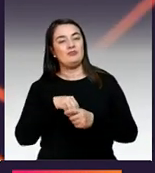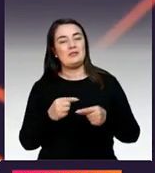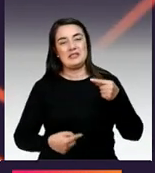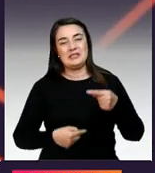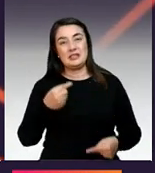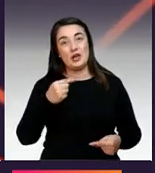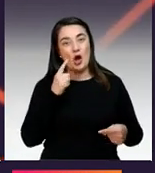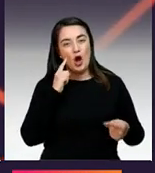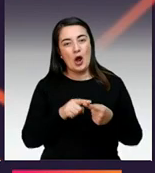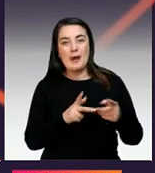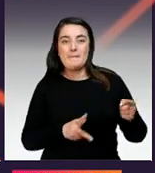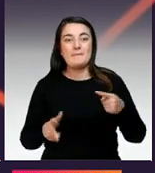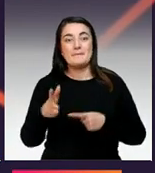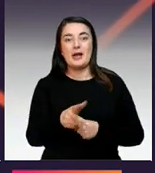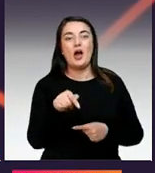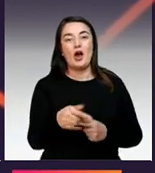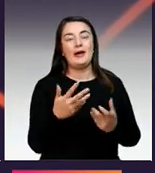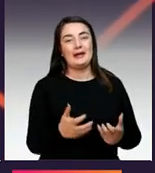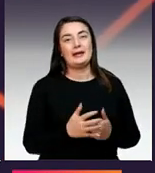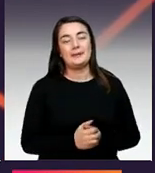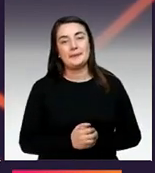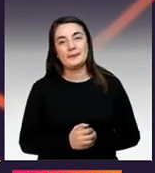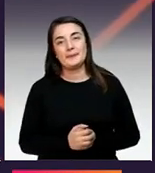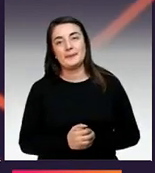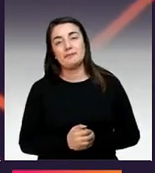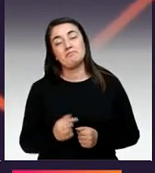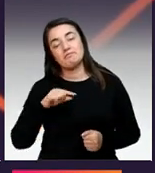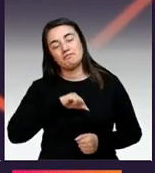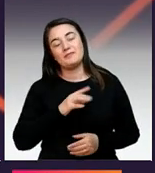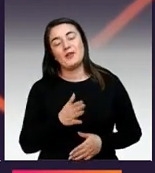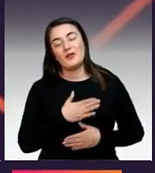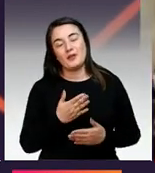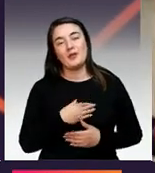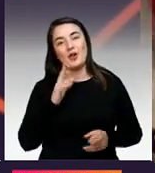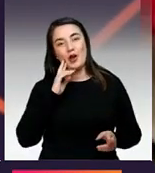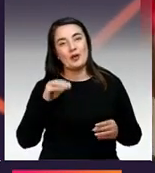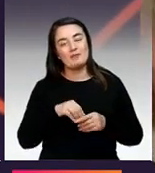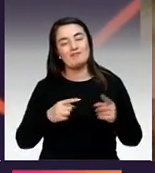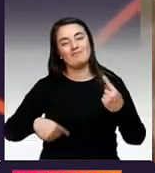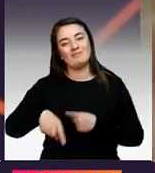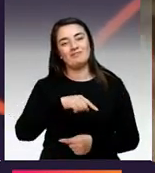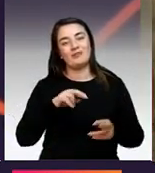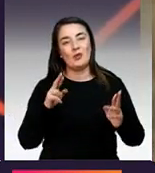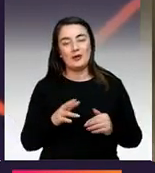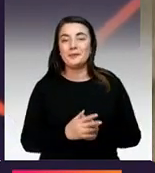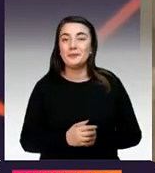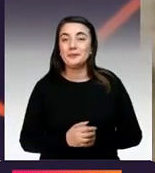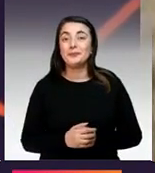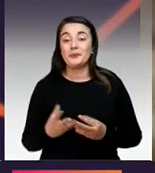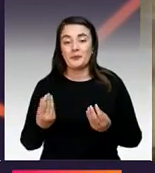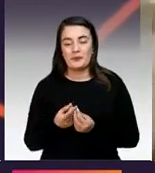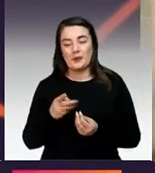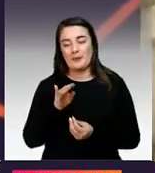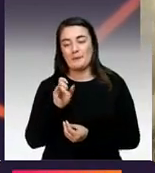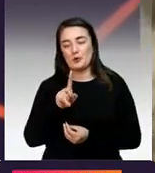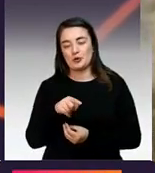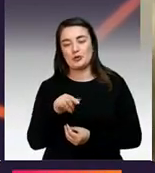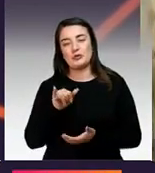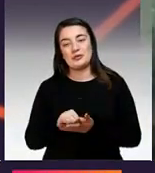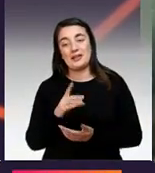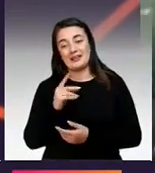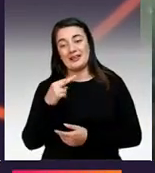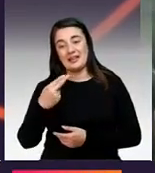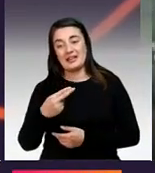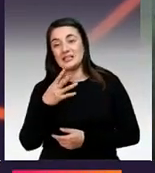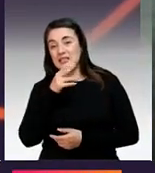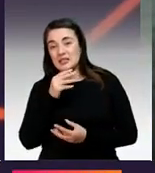de las etapas y bueno muy contento de estar en esa gran vuelta en el equipo burgos de aquí no hay un capo de escuadra